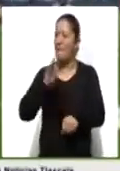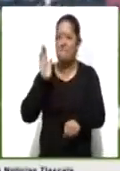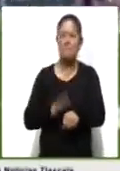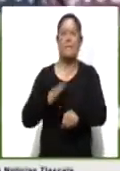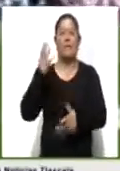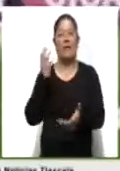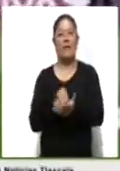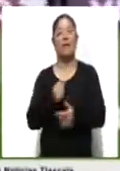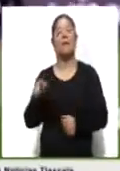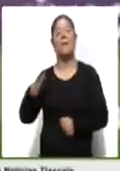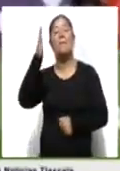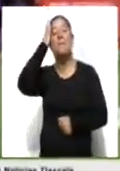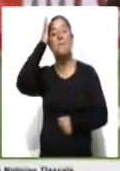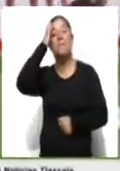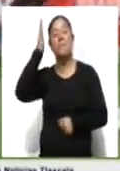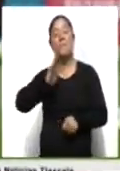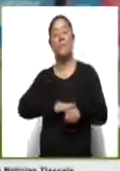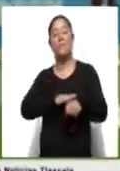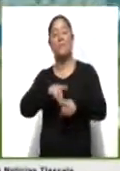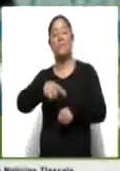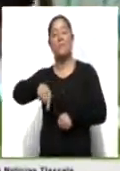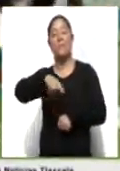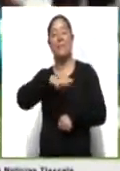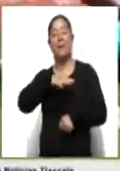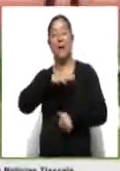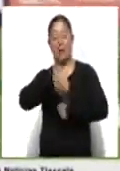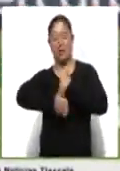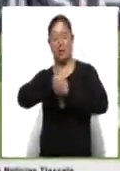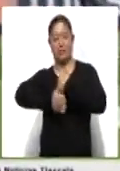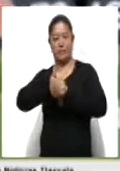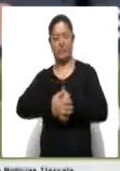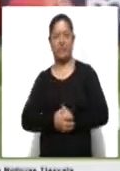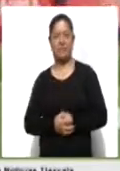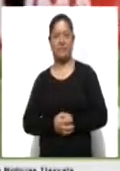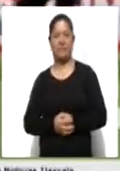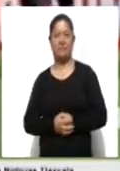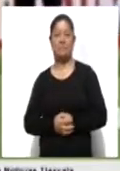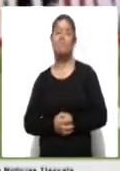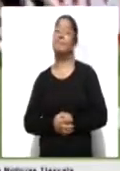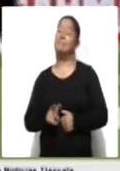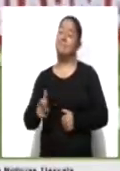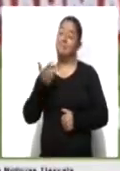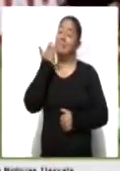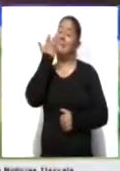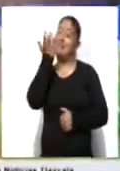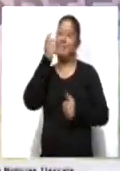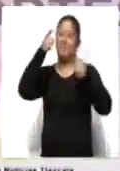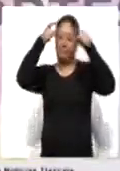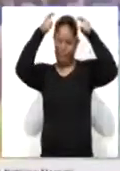el anfitrión buscará quedarse con la edición 47 de la competencia y así obtener su décima corona.